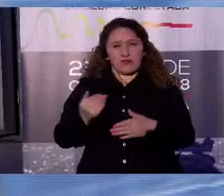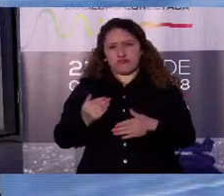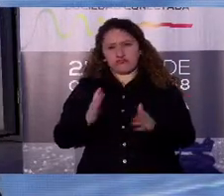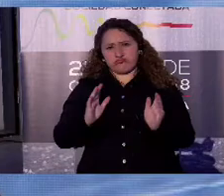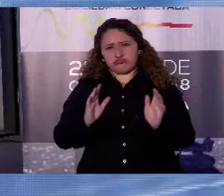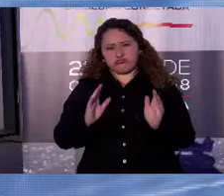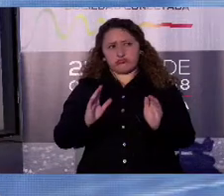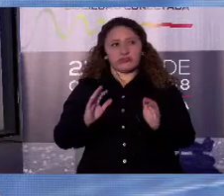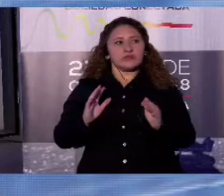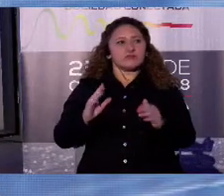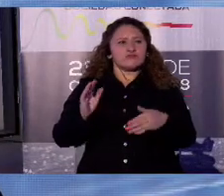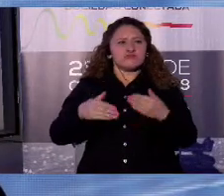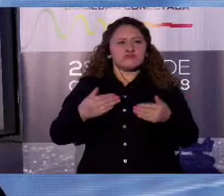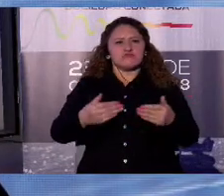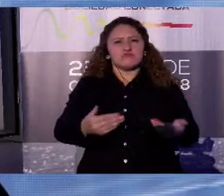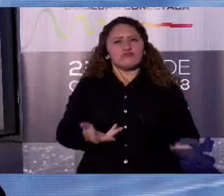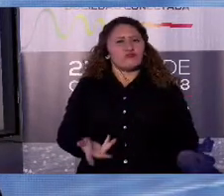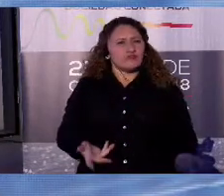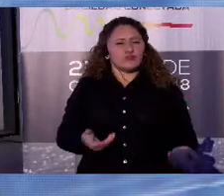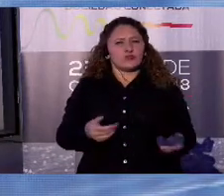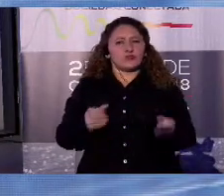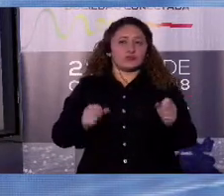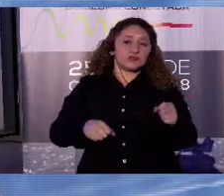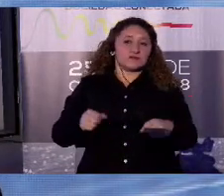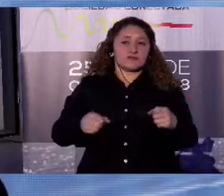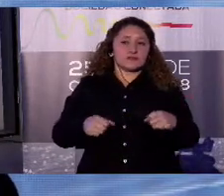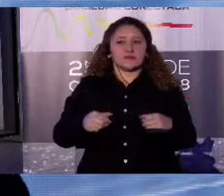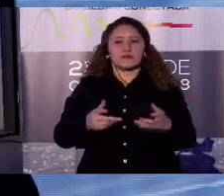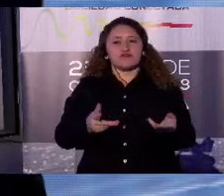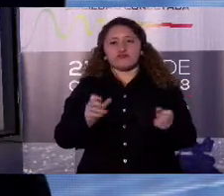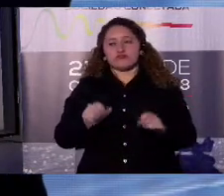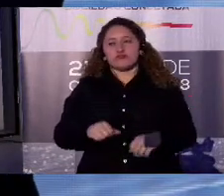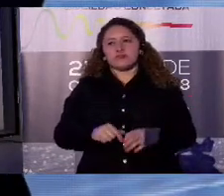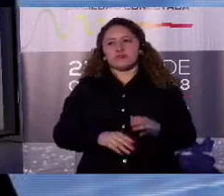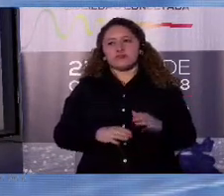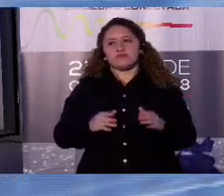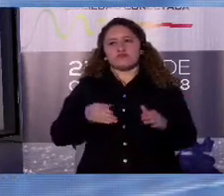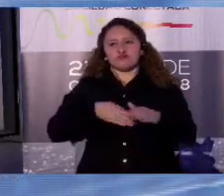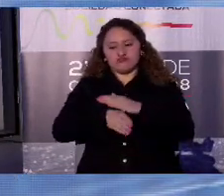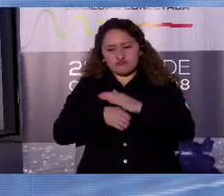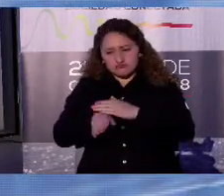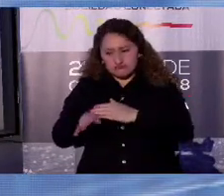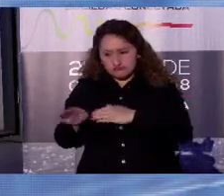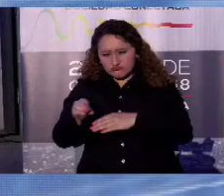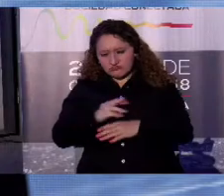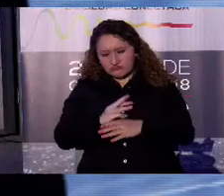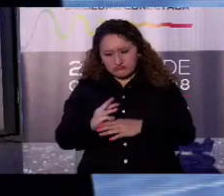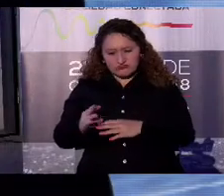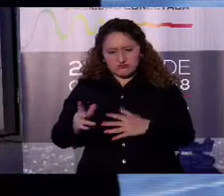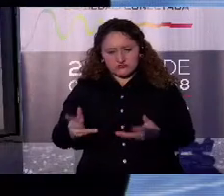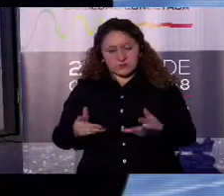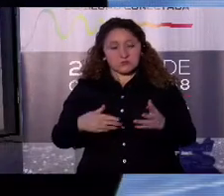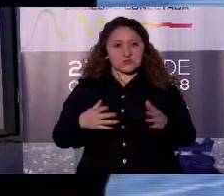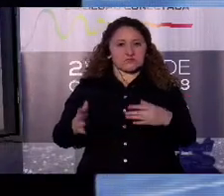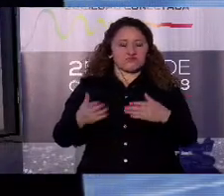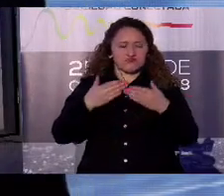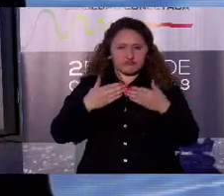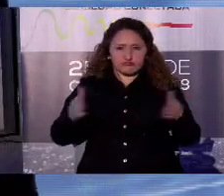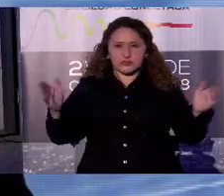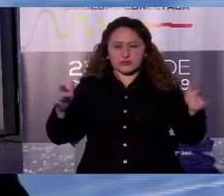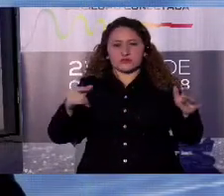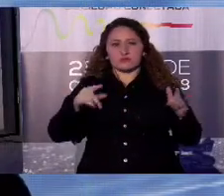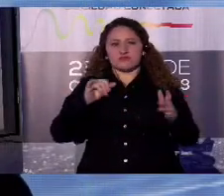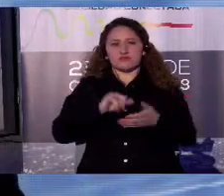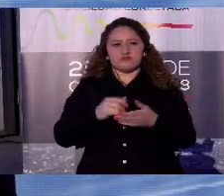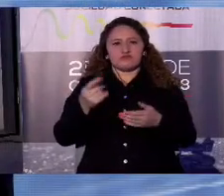sucedido es que los desarrollos y la posibilidad de acceder a plataformas con un amplio desarrollo a